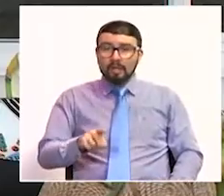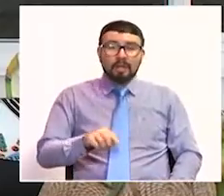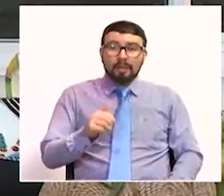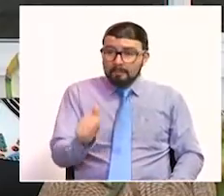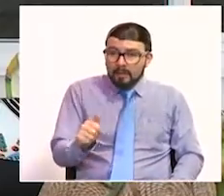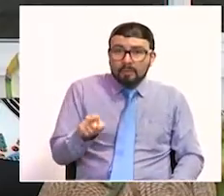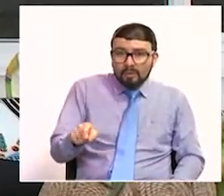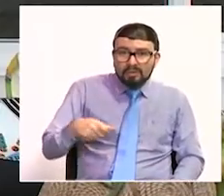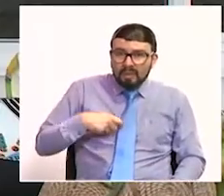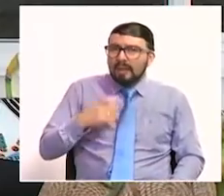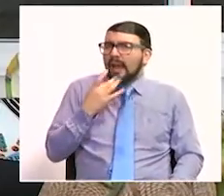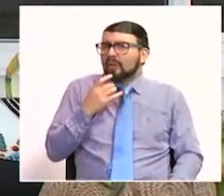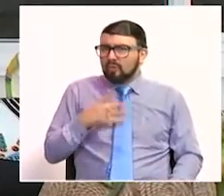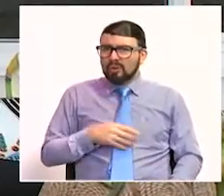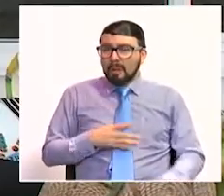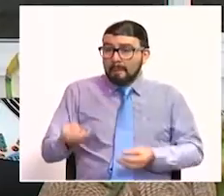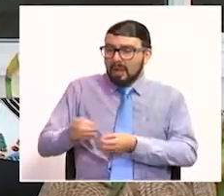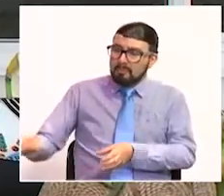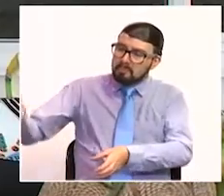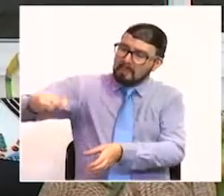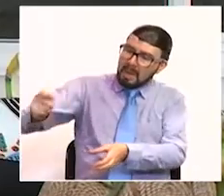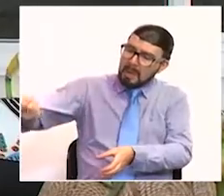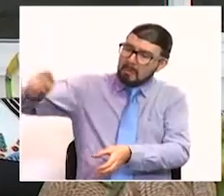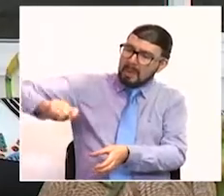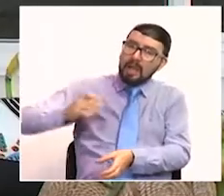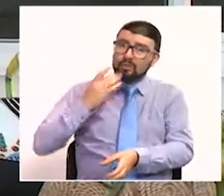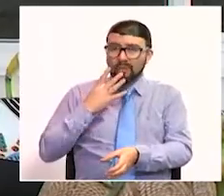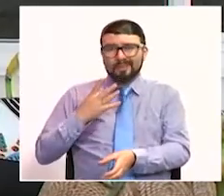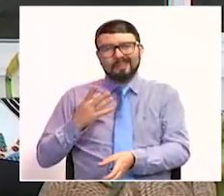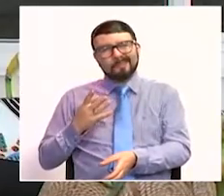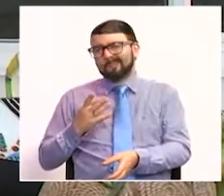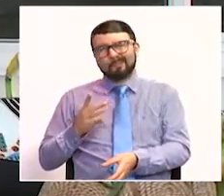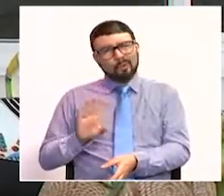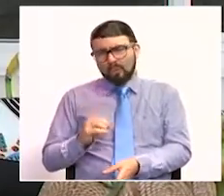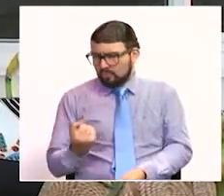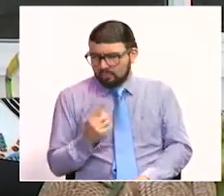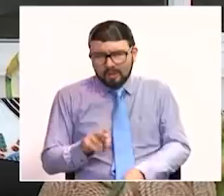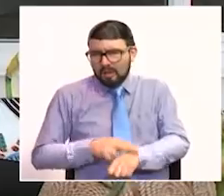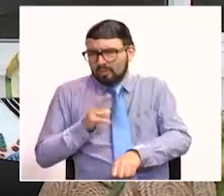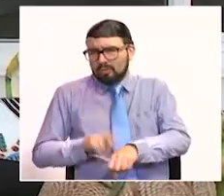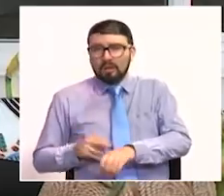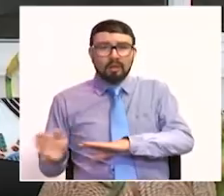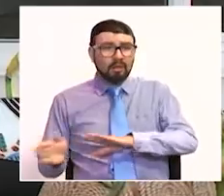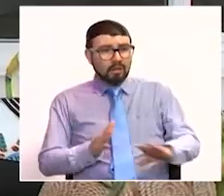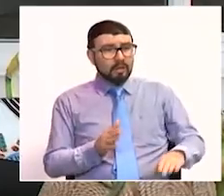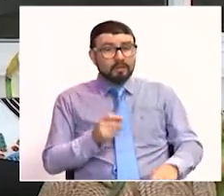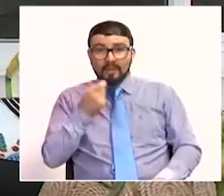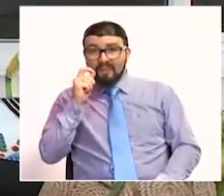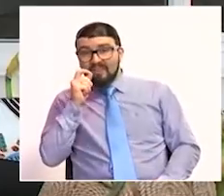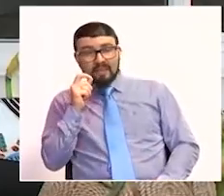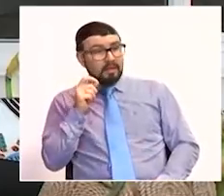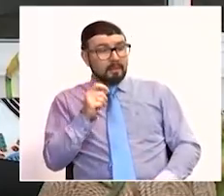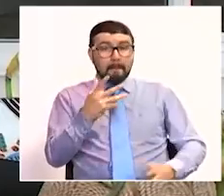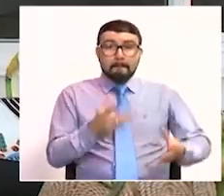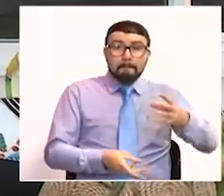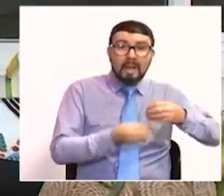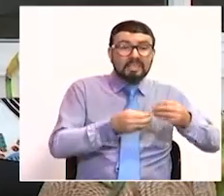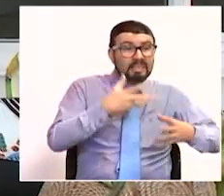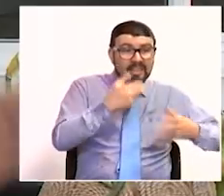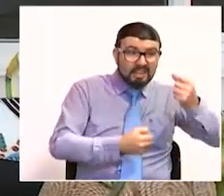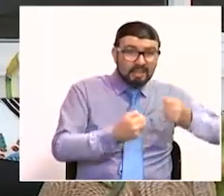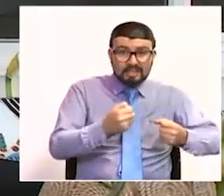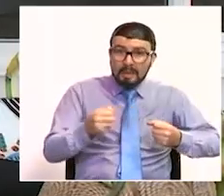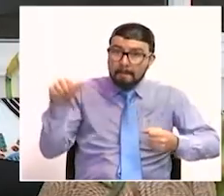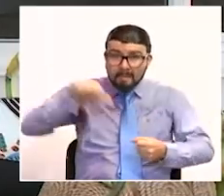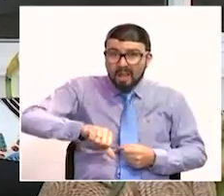tiene el azúcar que necesita. Que el café con leche es malo, sí. Pero el café